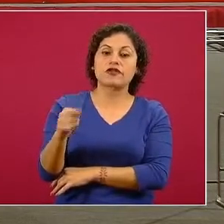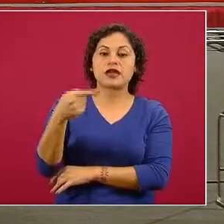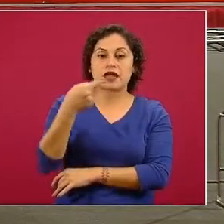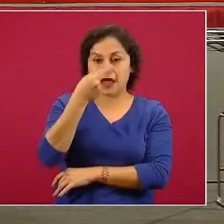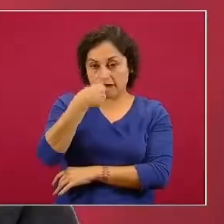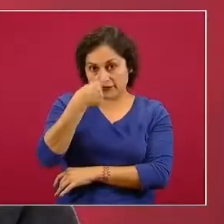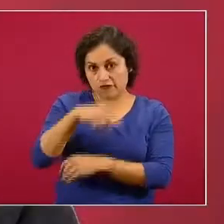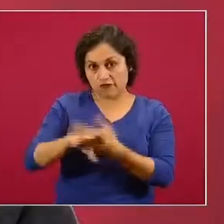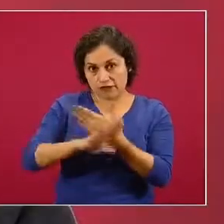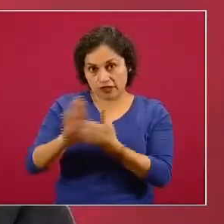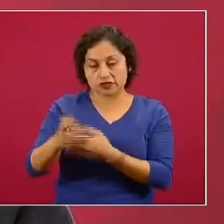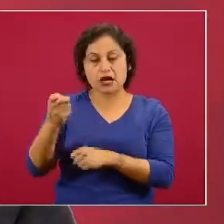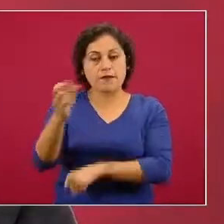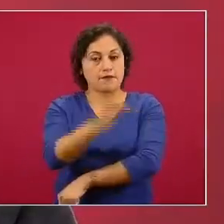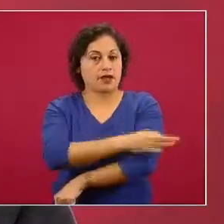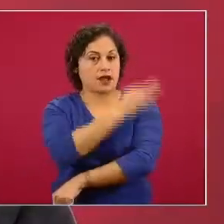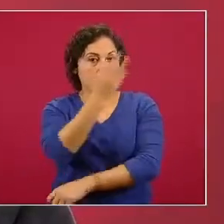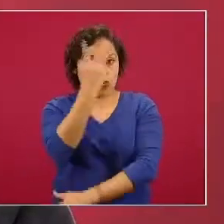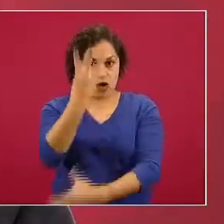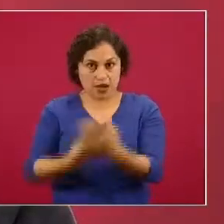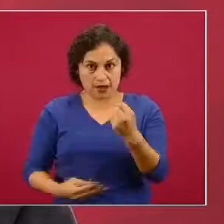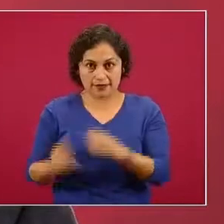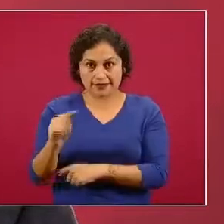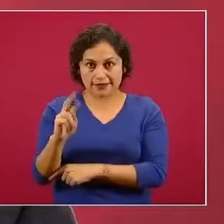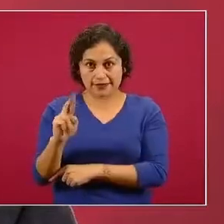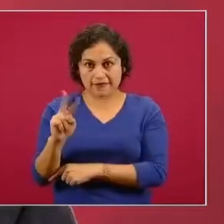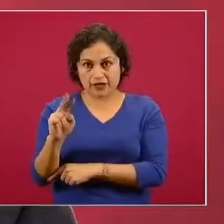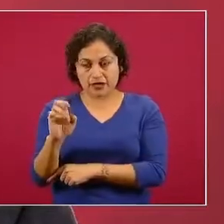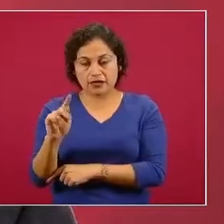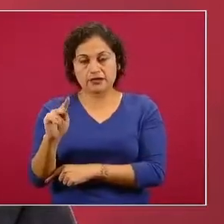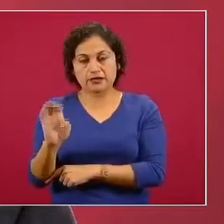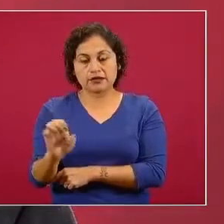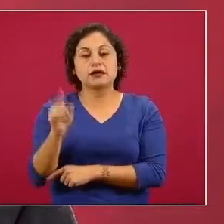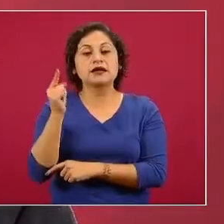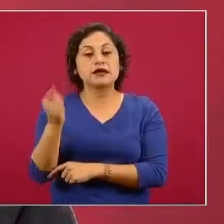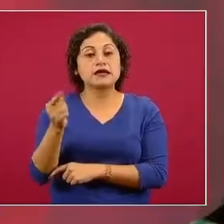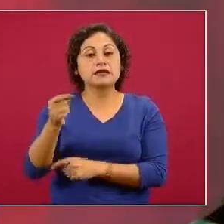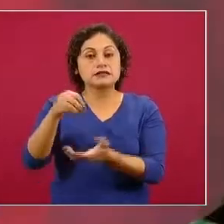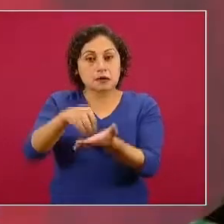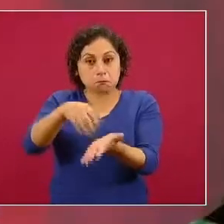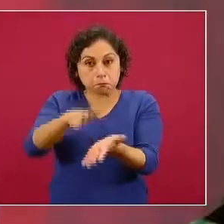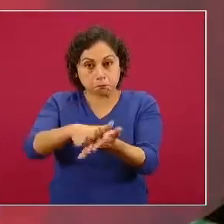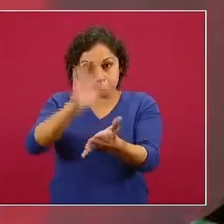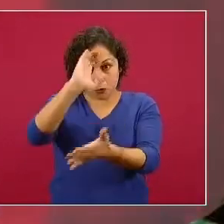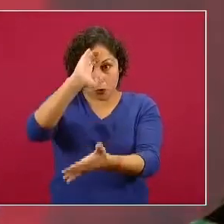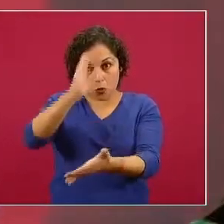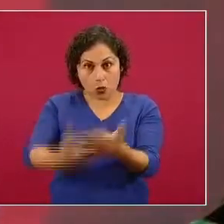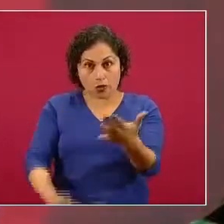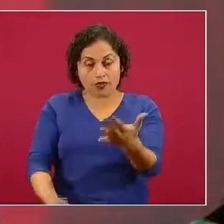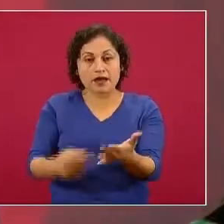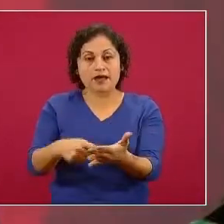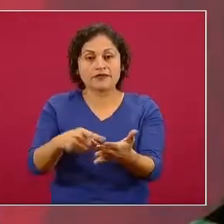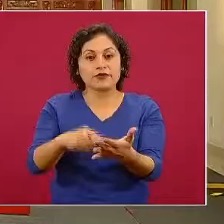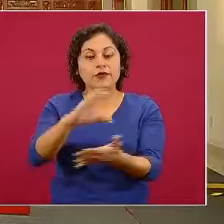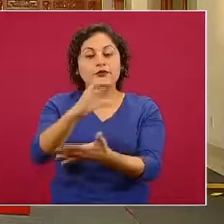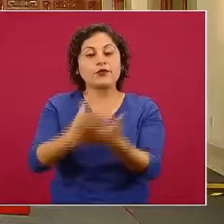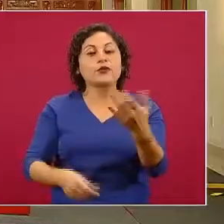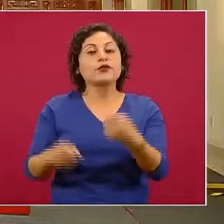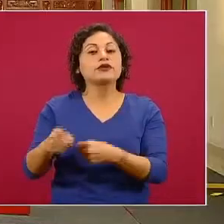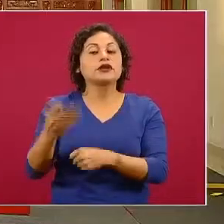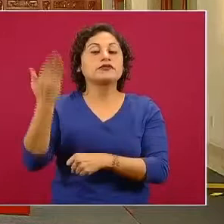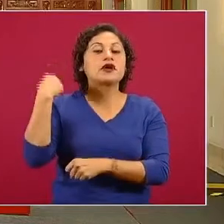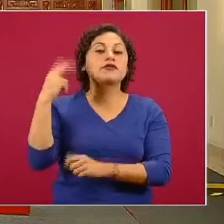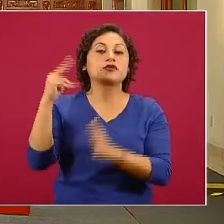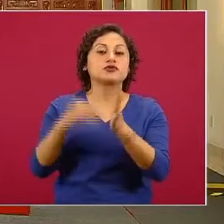una vacuna trivalente y es la que está pactada en un contrato multianual que se firmó en el 2015, es decir,